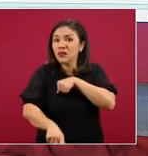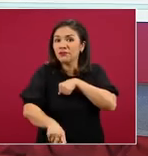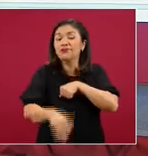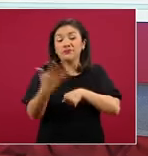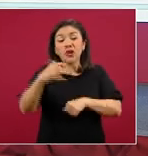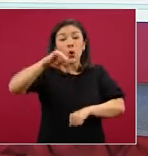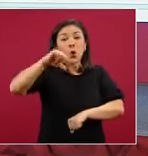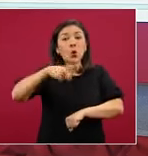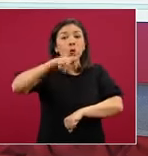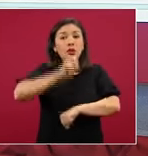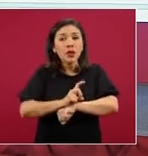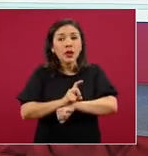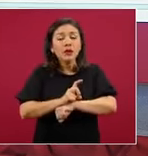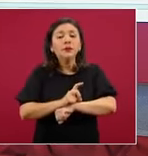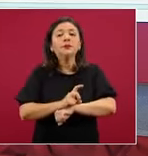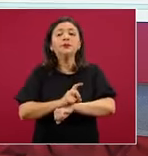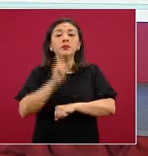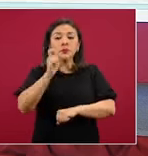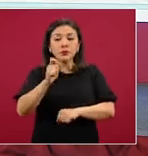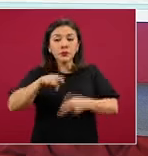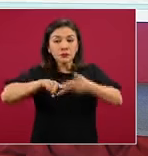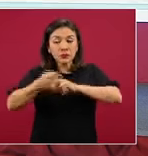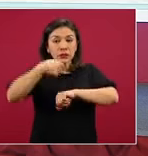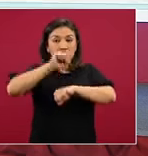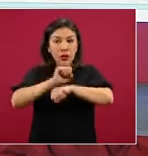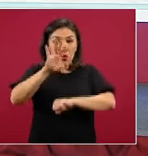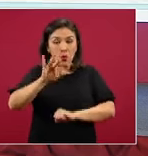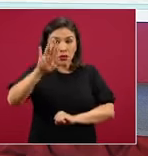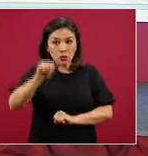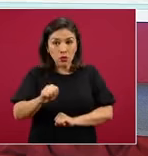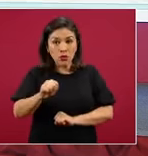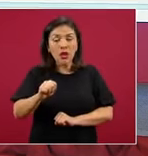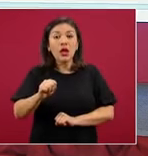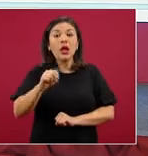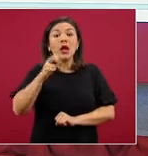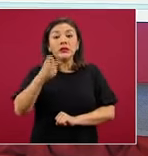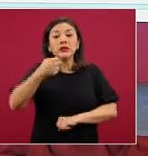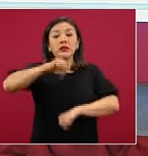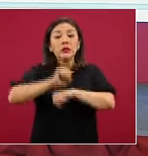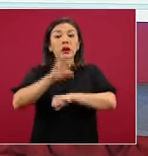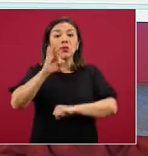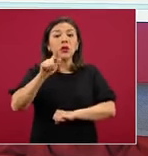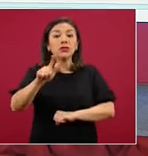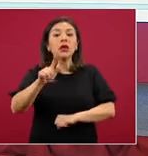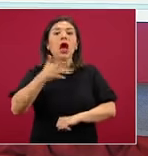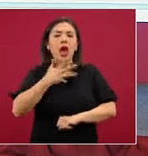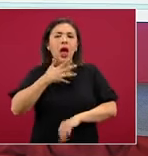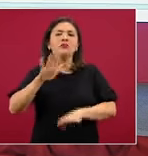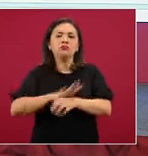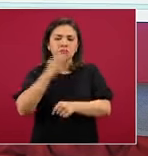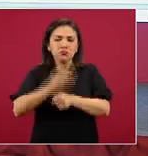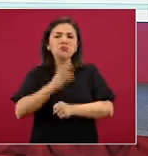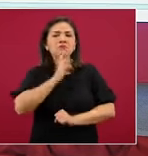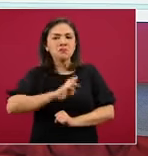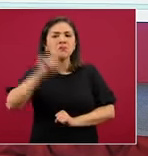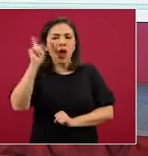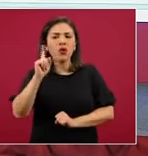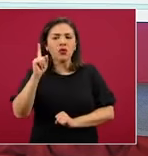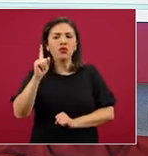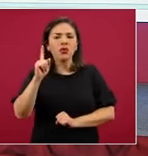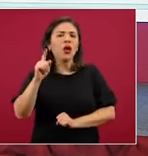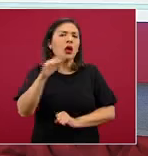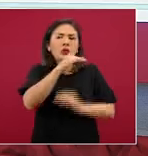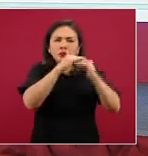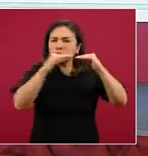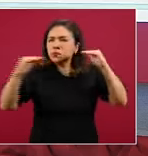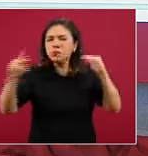día de hoy, que estamos abriendo la semana 49, ya la semana 47 está mucho más estable en todas